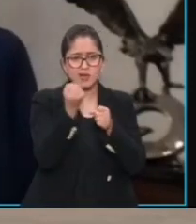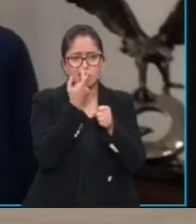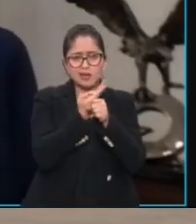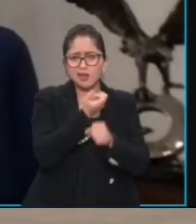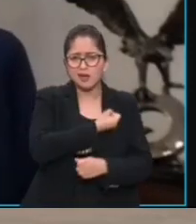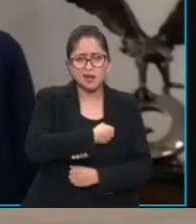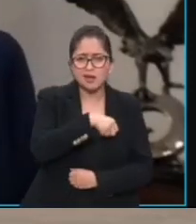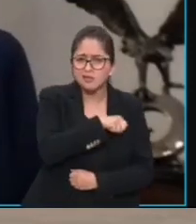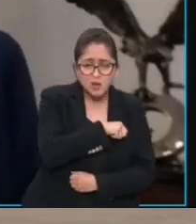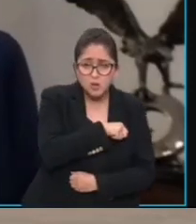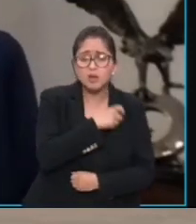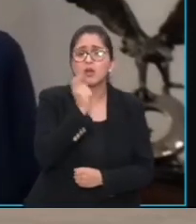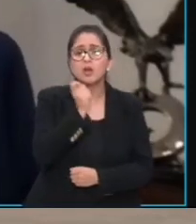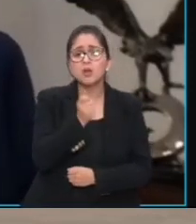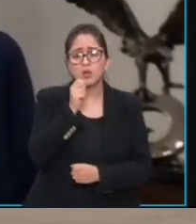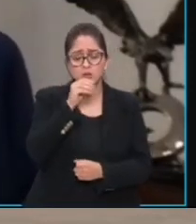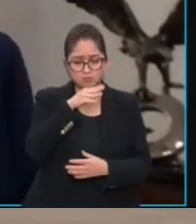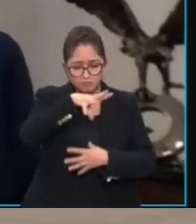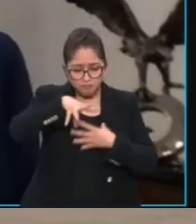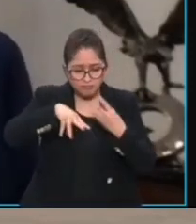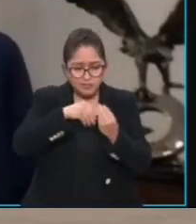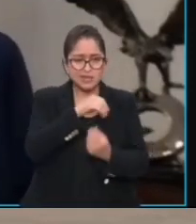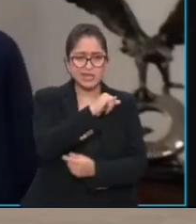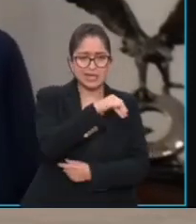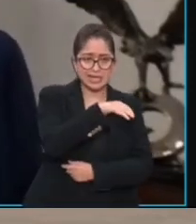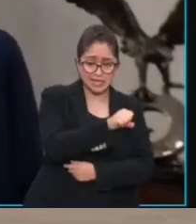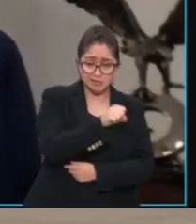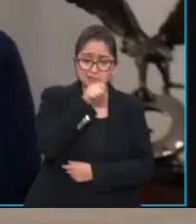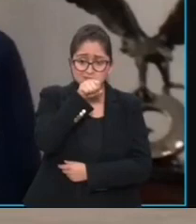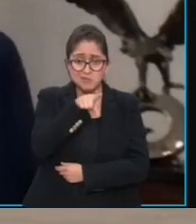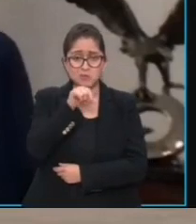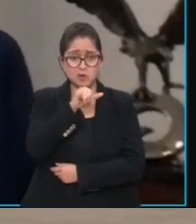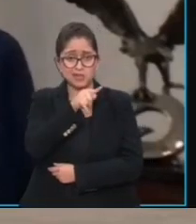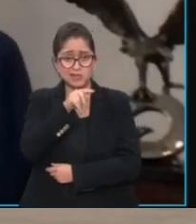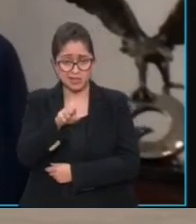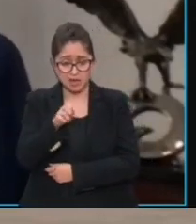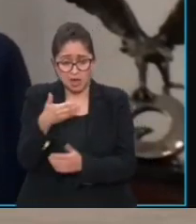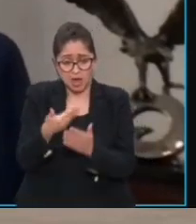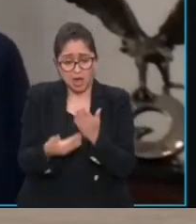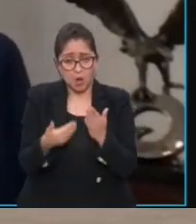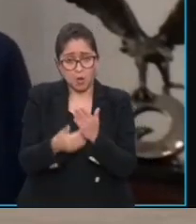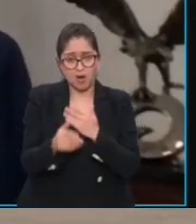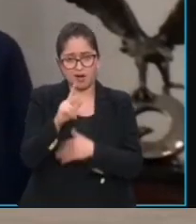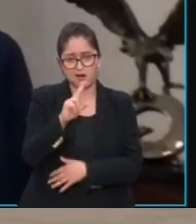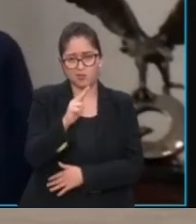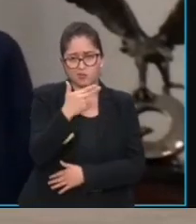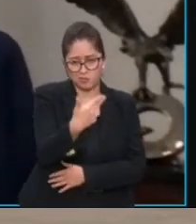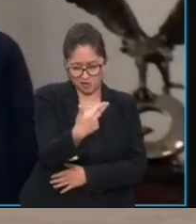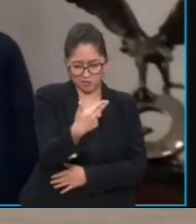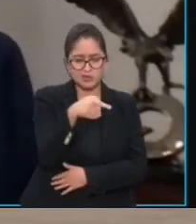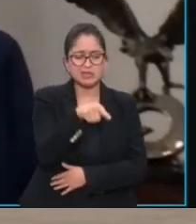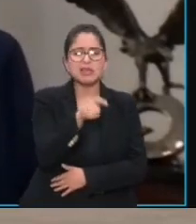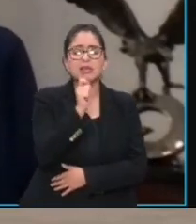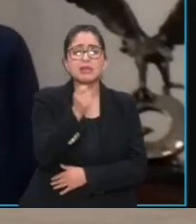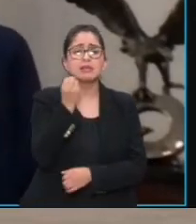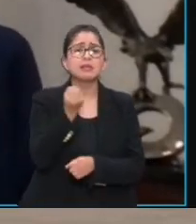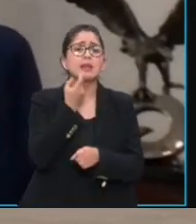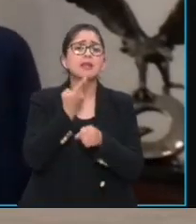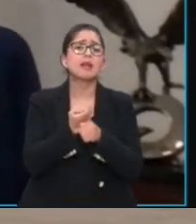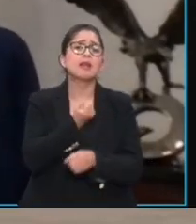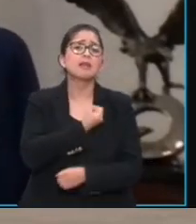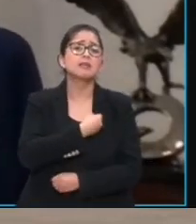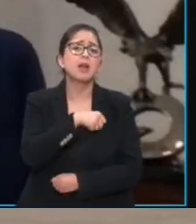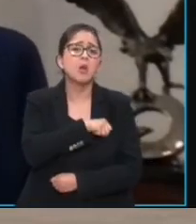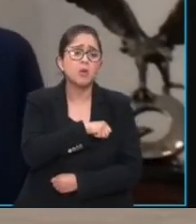que hubo una subinversión impresionante en el IMSS y en el ISSSTE, y por eso hoy en Recursos Humanos, por ejemplo, la Secretaría de Salud tiene casi